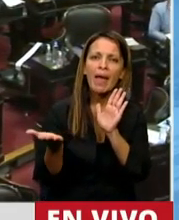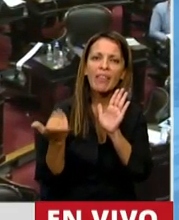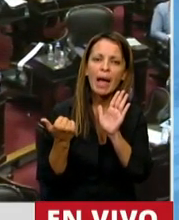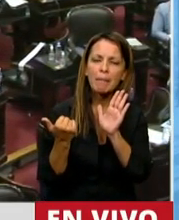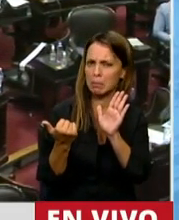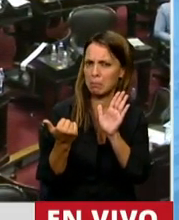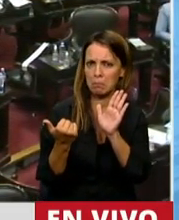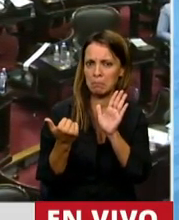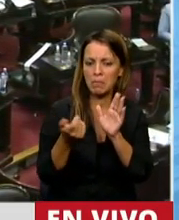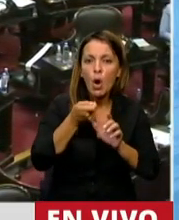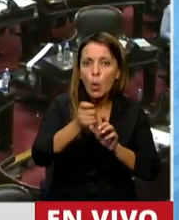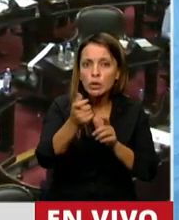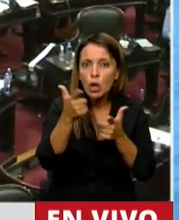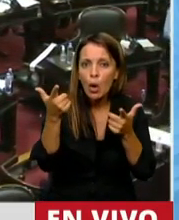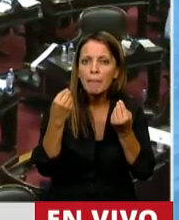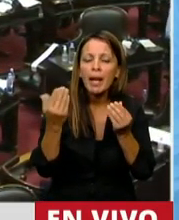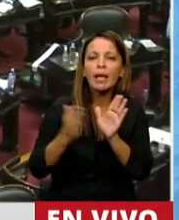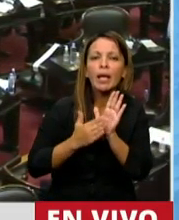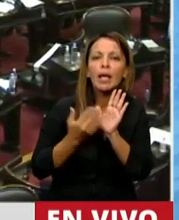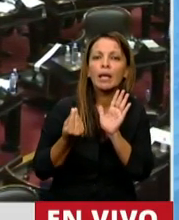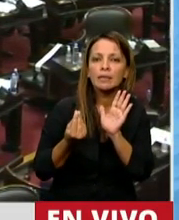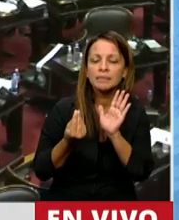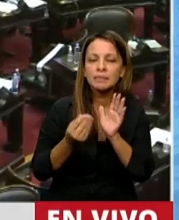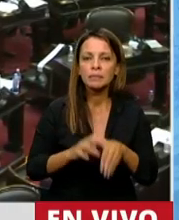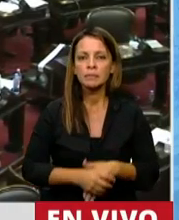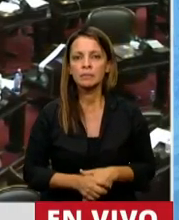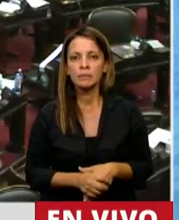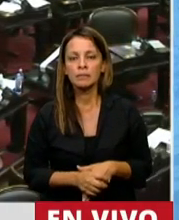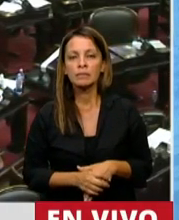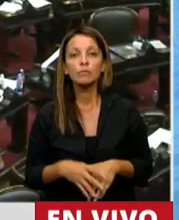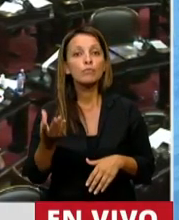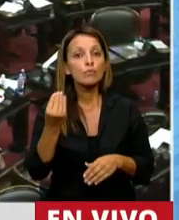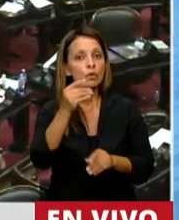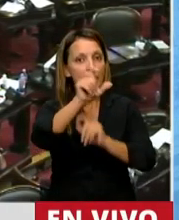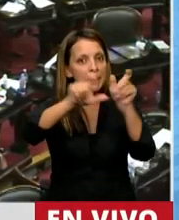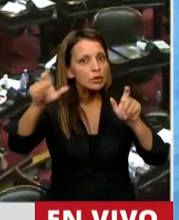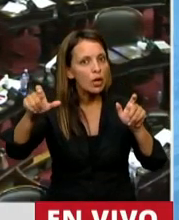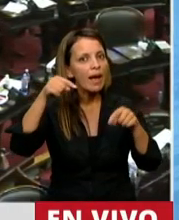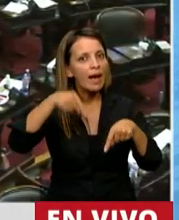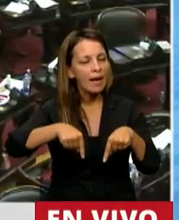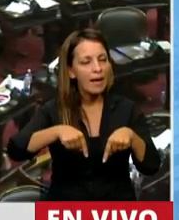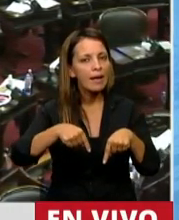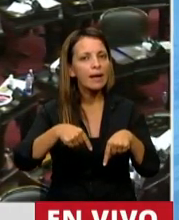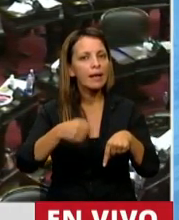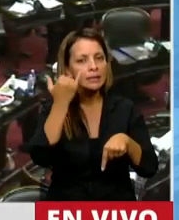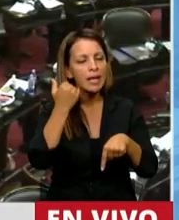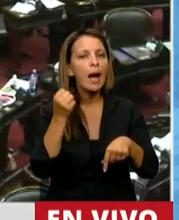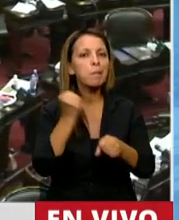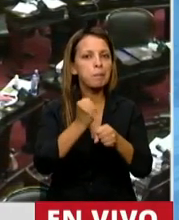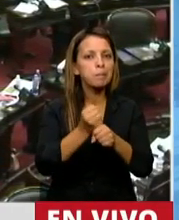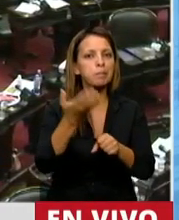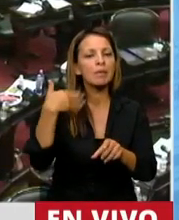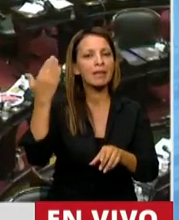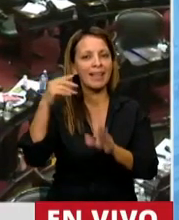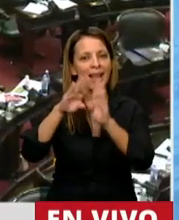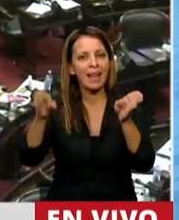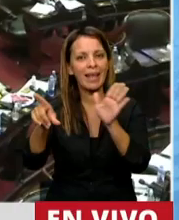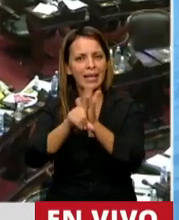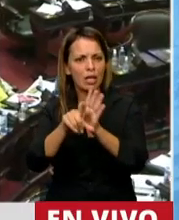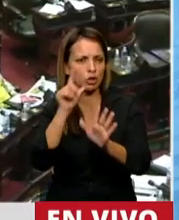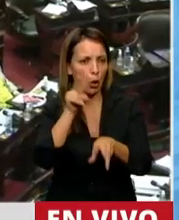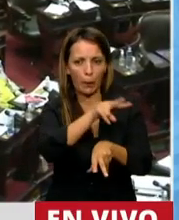antes de que se inicie una causa judicial. Muchos de los que estamos acá venimos de la legislatura porteña, muchos. Yo diría que